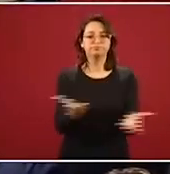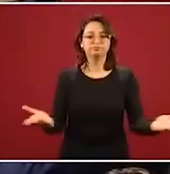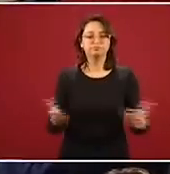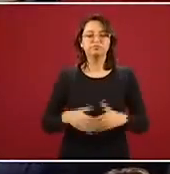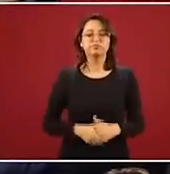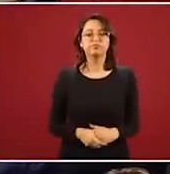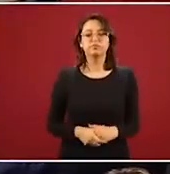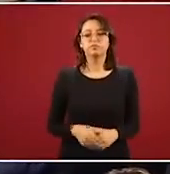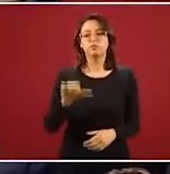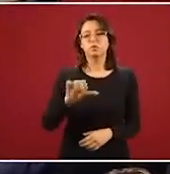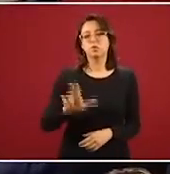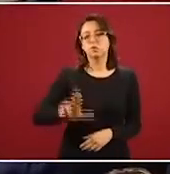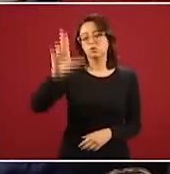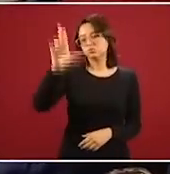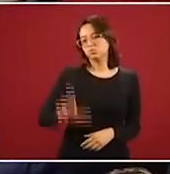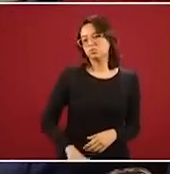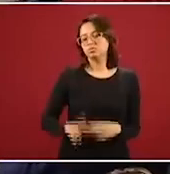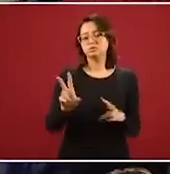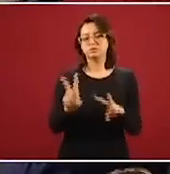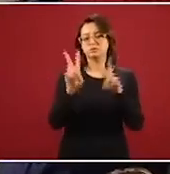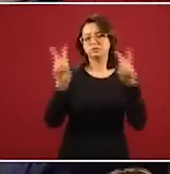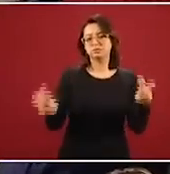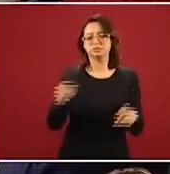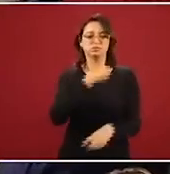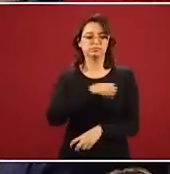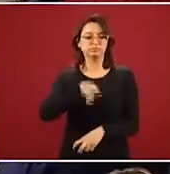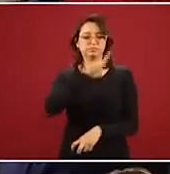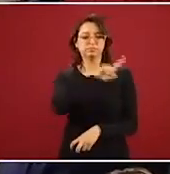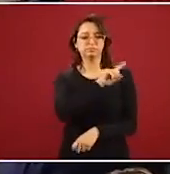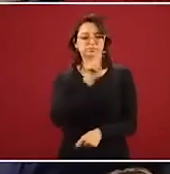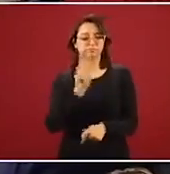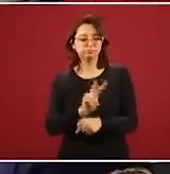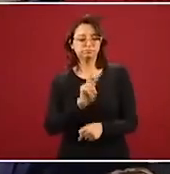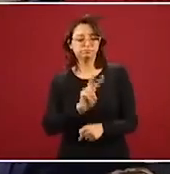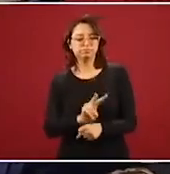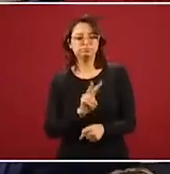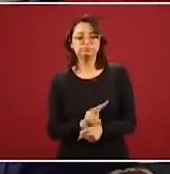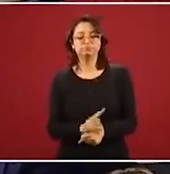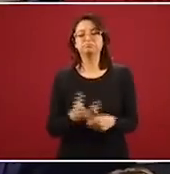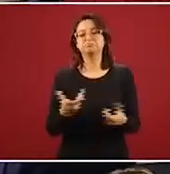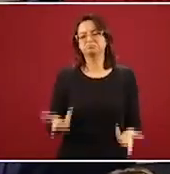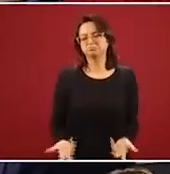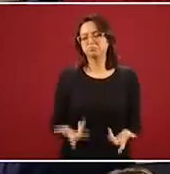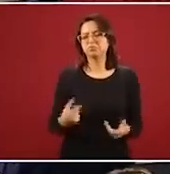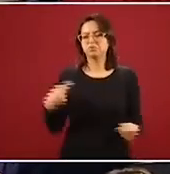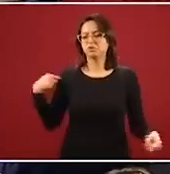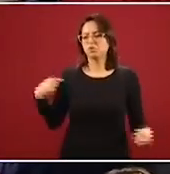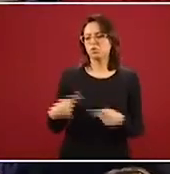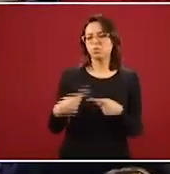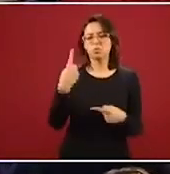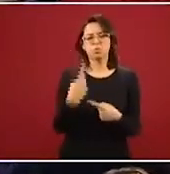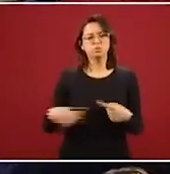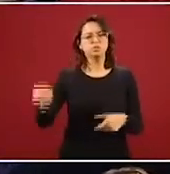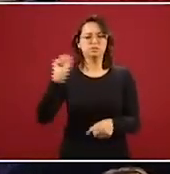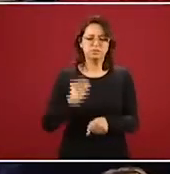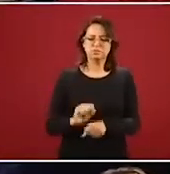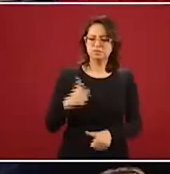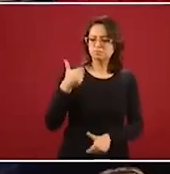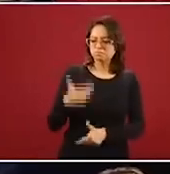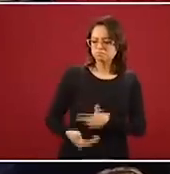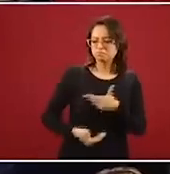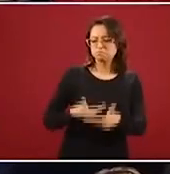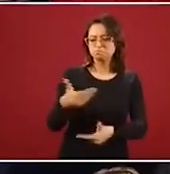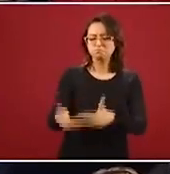Hoy es martes del Pulso de la Salud. Y como dice el presidente, vamos a compartirles algunos de los avances de la semana en